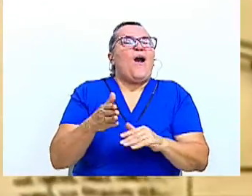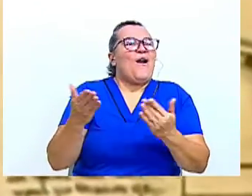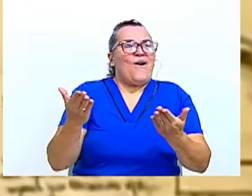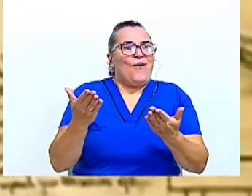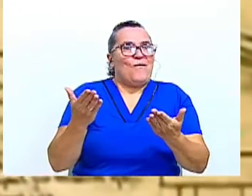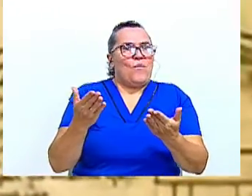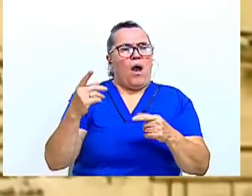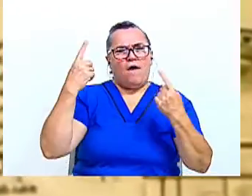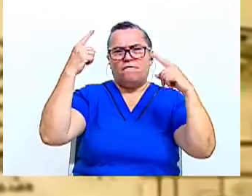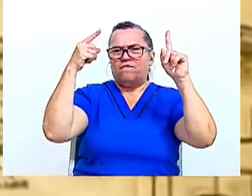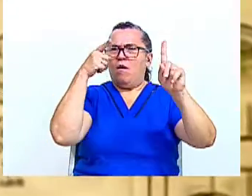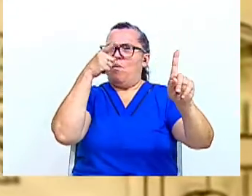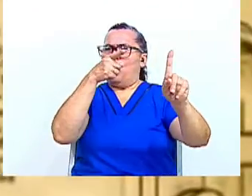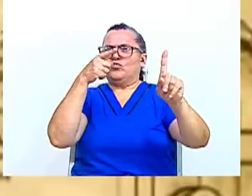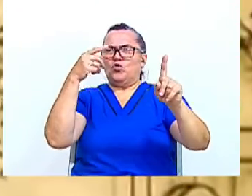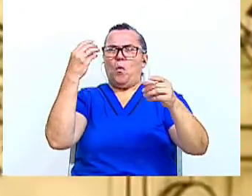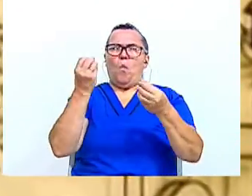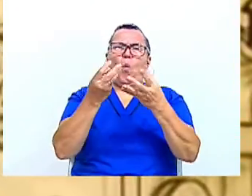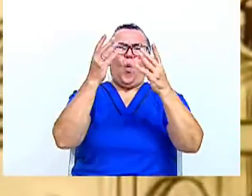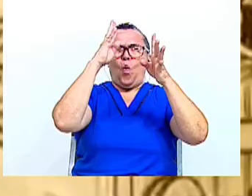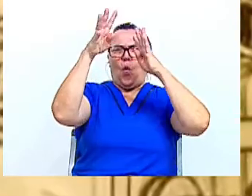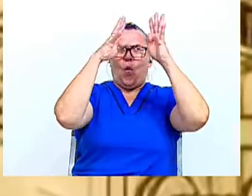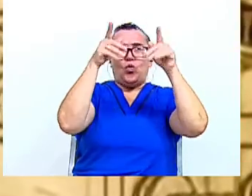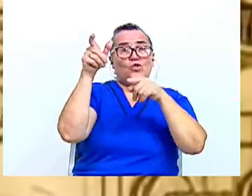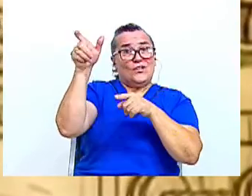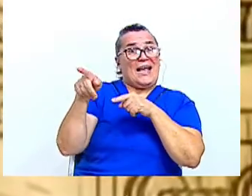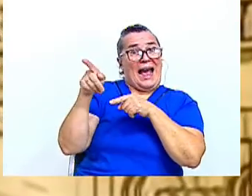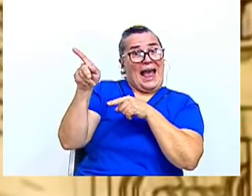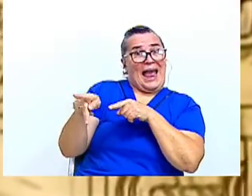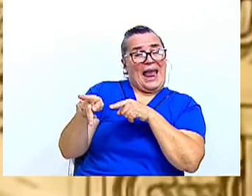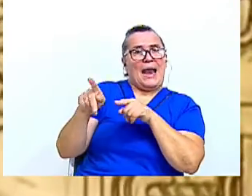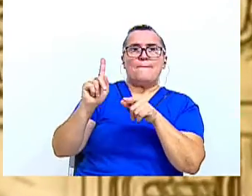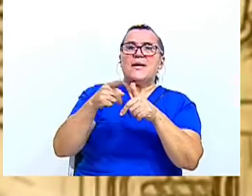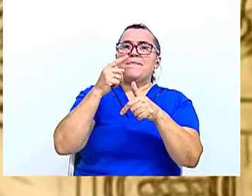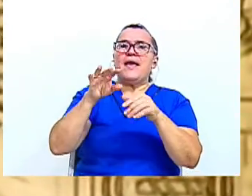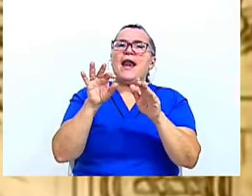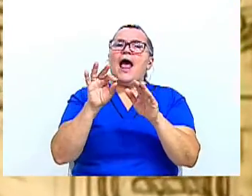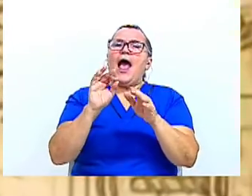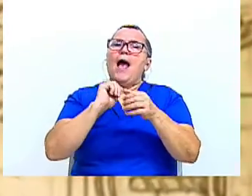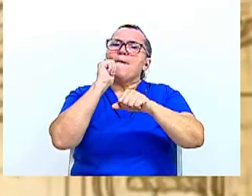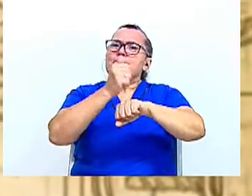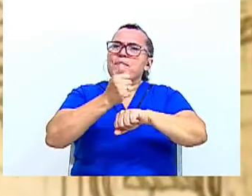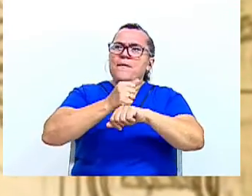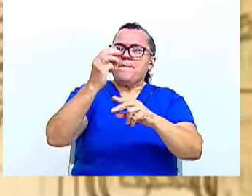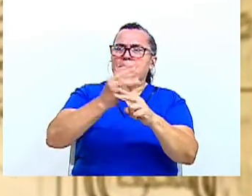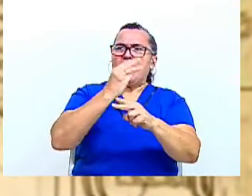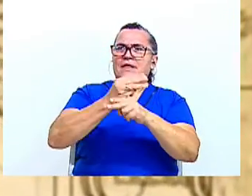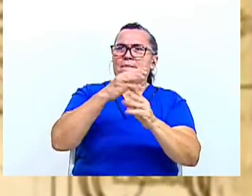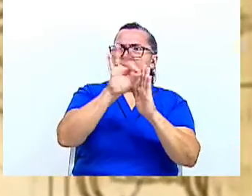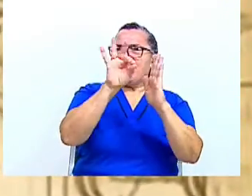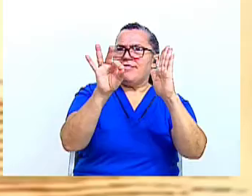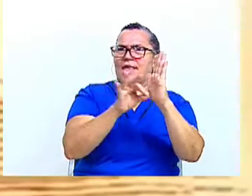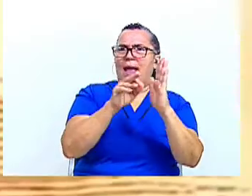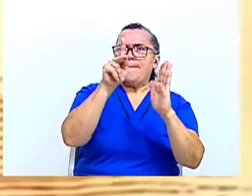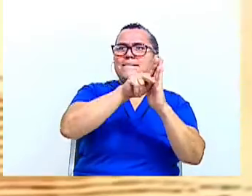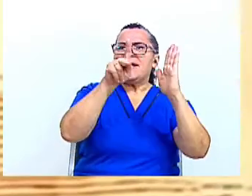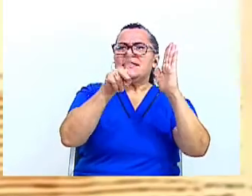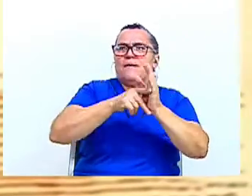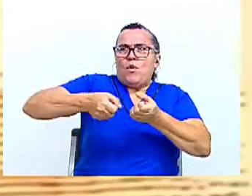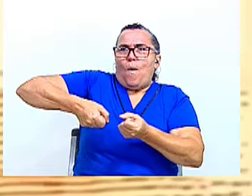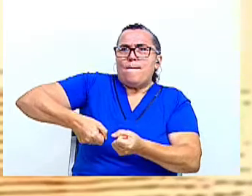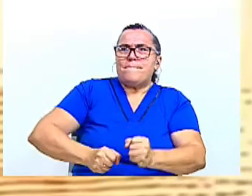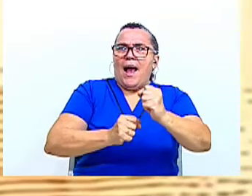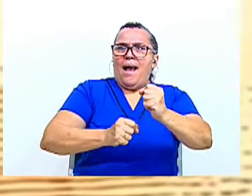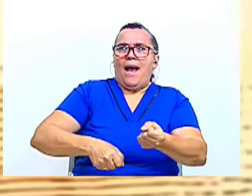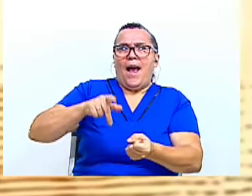Famoso por sus múltiples inventos, a él se le atribuye la primera formulación matemática del principio de la palanca.